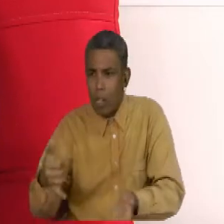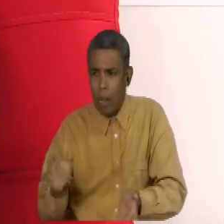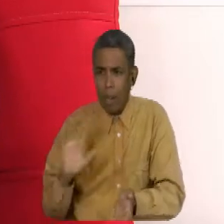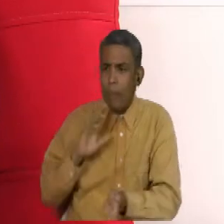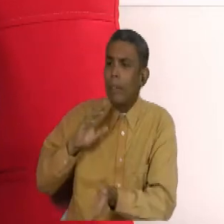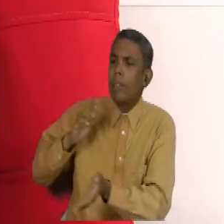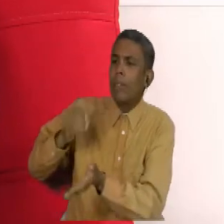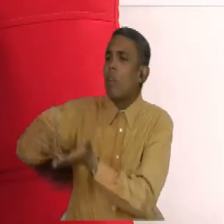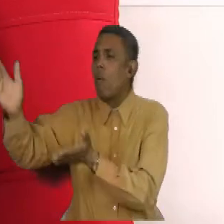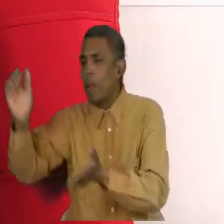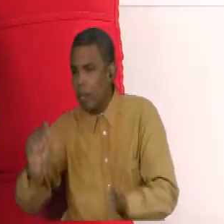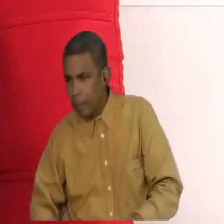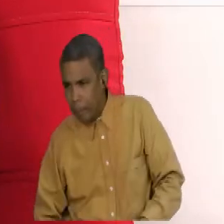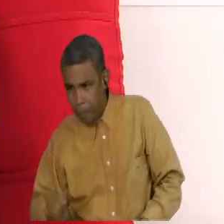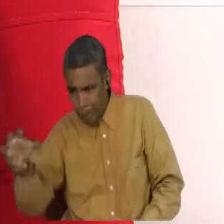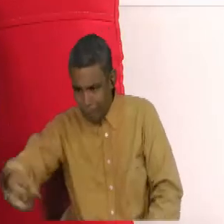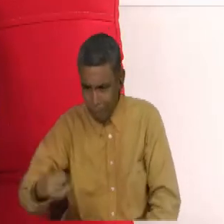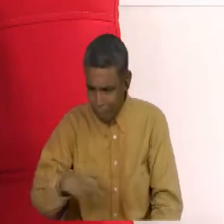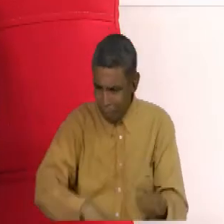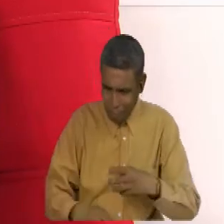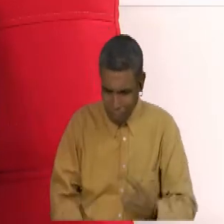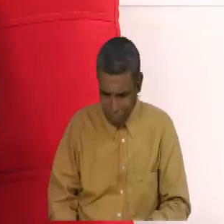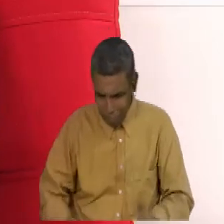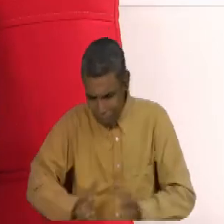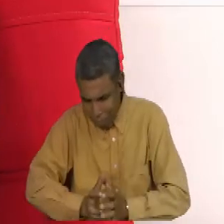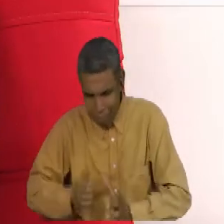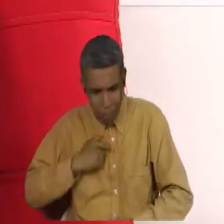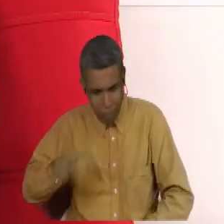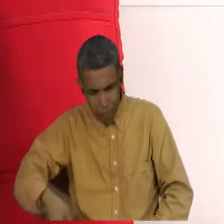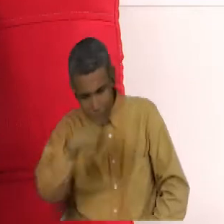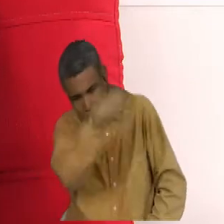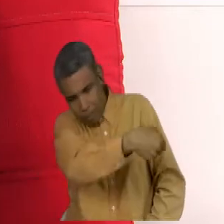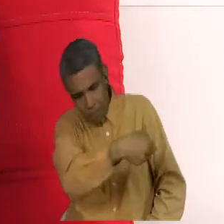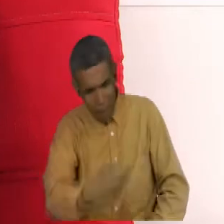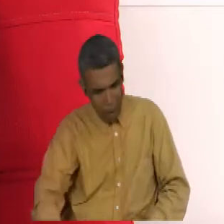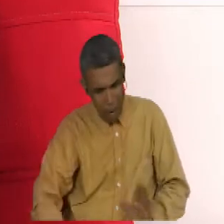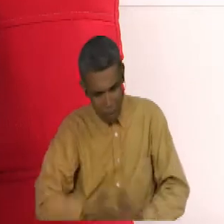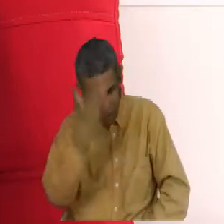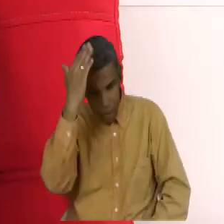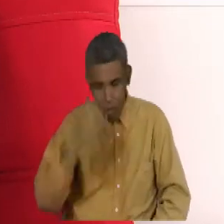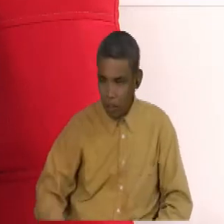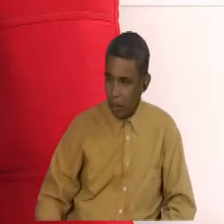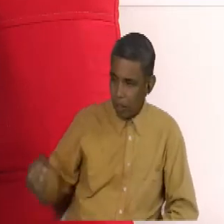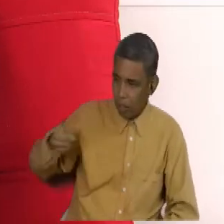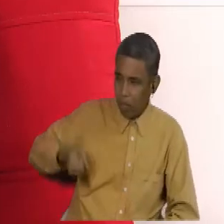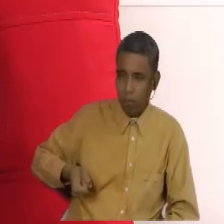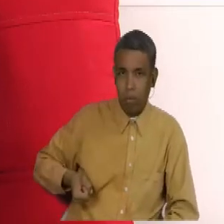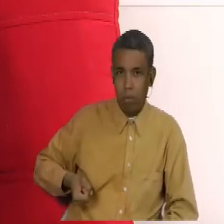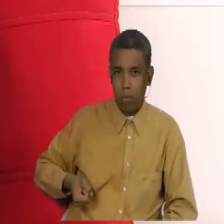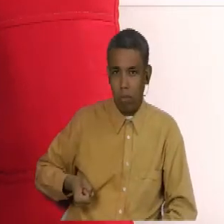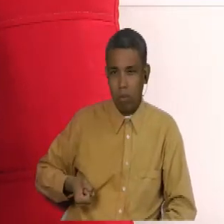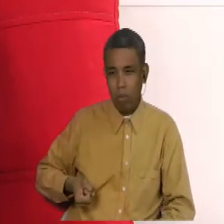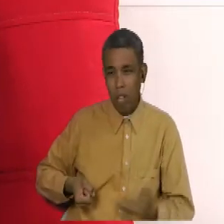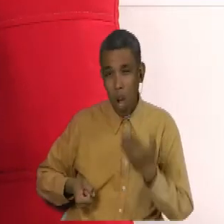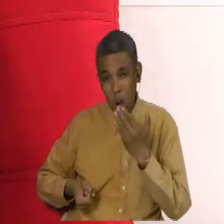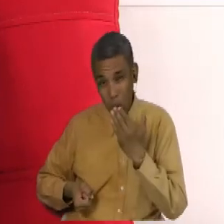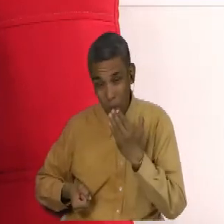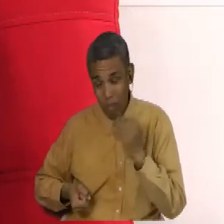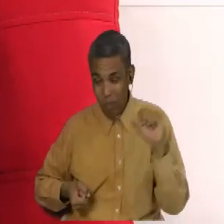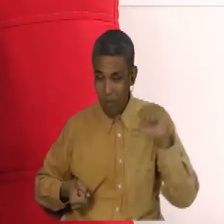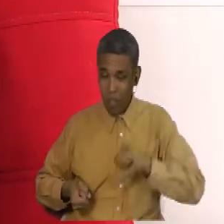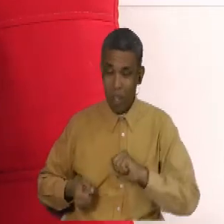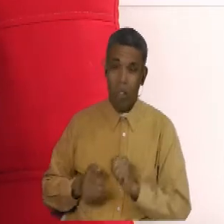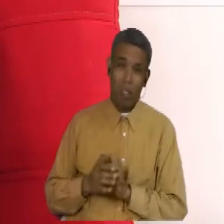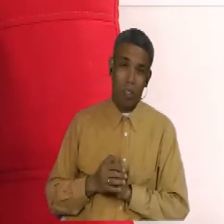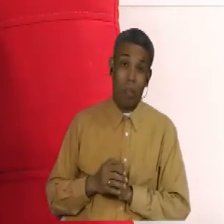deben intervenir también los colegios. Porque no educar al niño no es educarlo en que 2 más 2 es 4 y ya